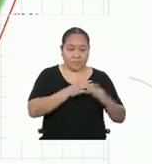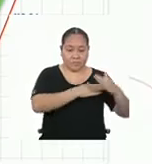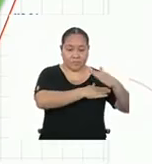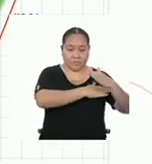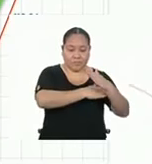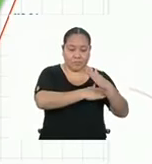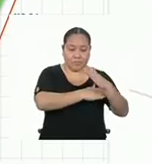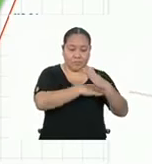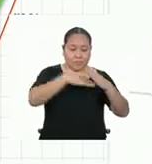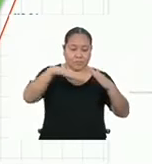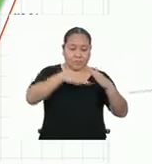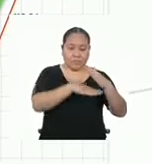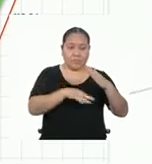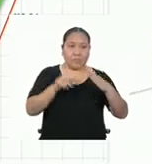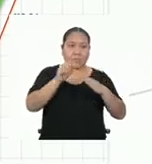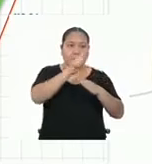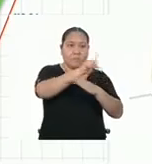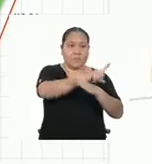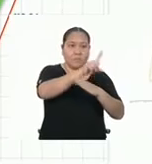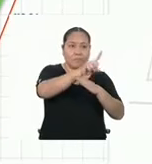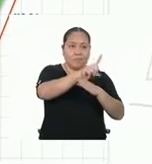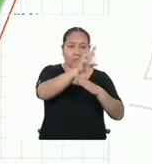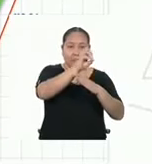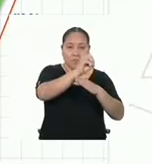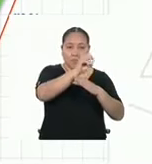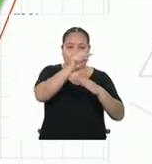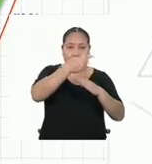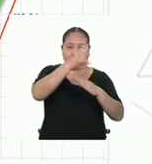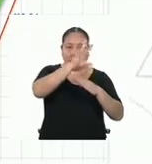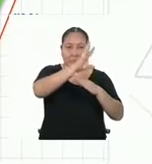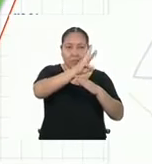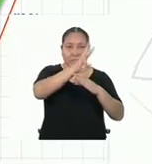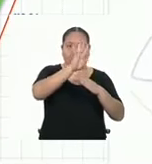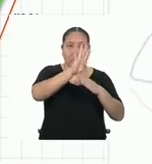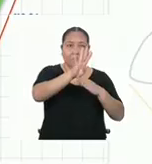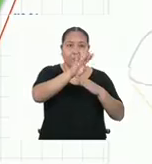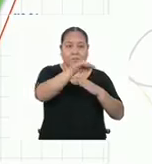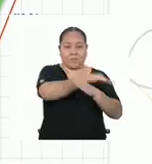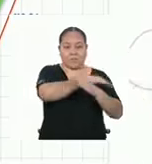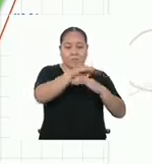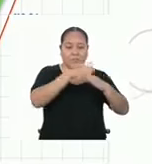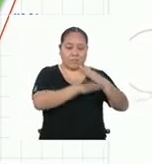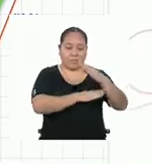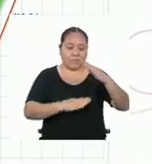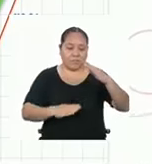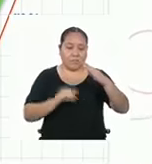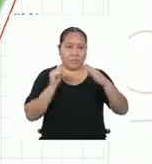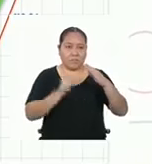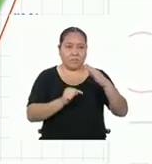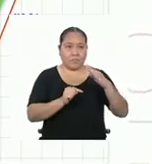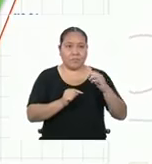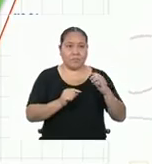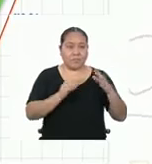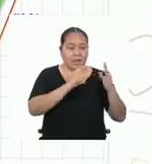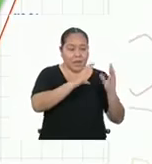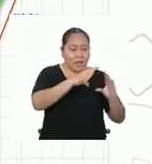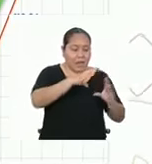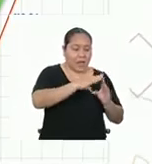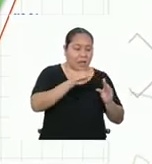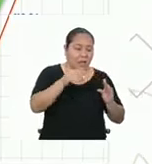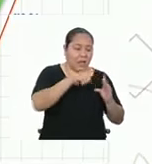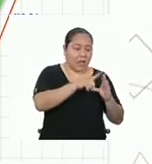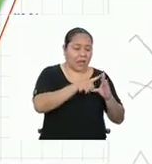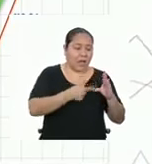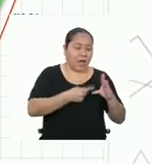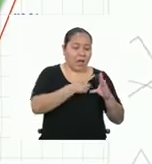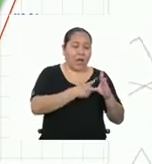iguales Y que medían 110,64 centímetros Y también me dijo que el ángulo que formaba esos dos